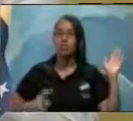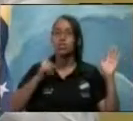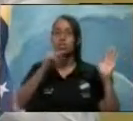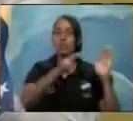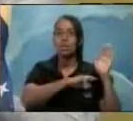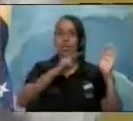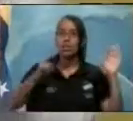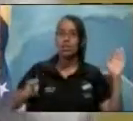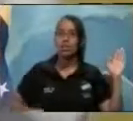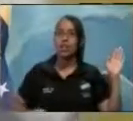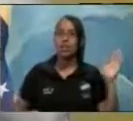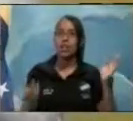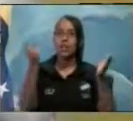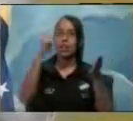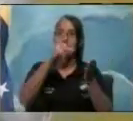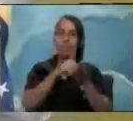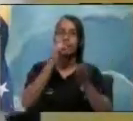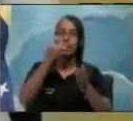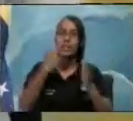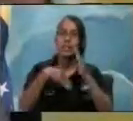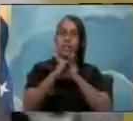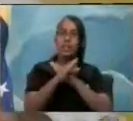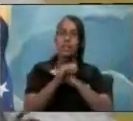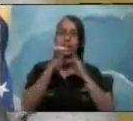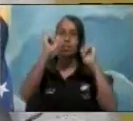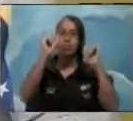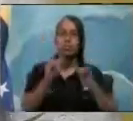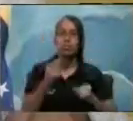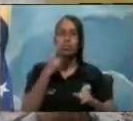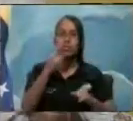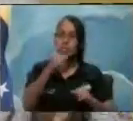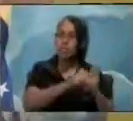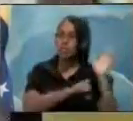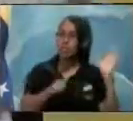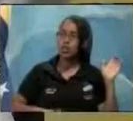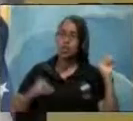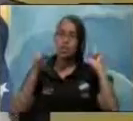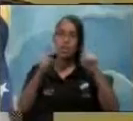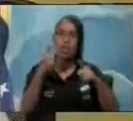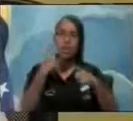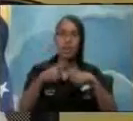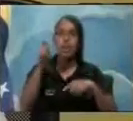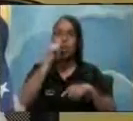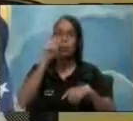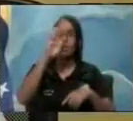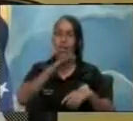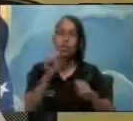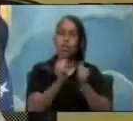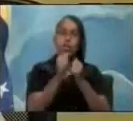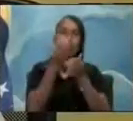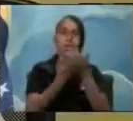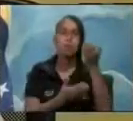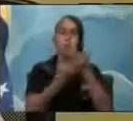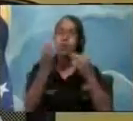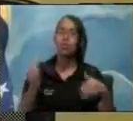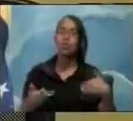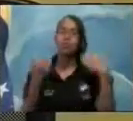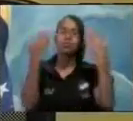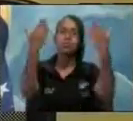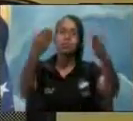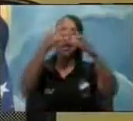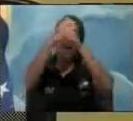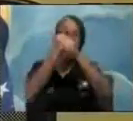Nazaret, levántate y anda. Lo mismo te dice el Señor a ti. Aquel hombre estaba allí con las manos extendidas,